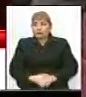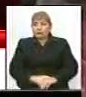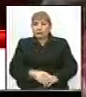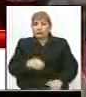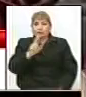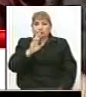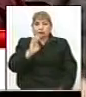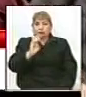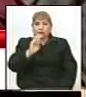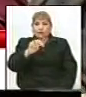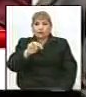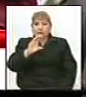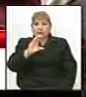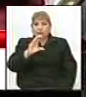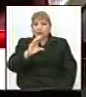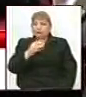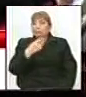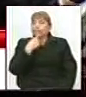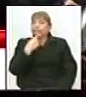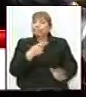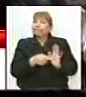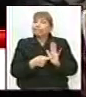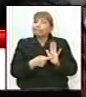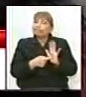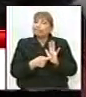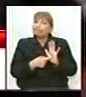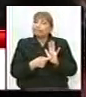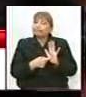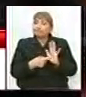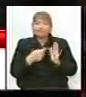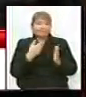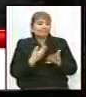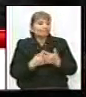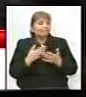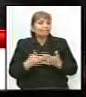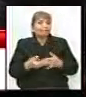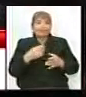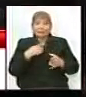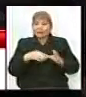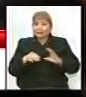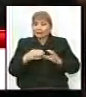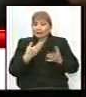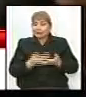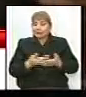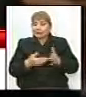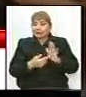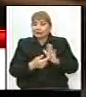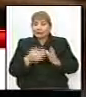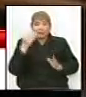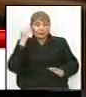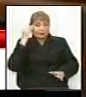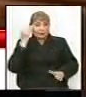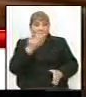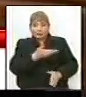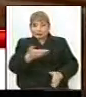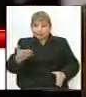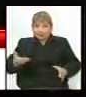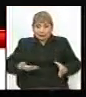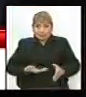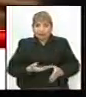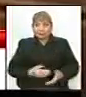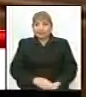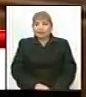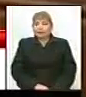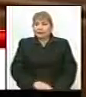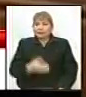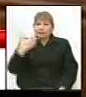RENIEC. Señalar, presidente, que este tema ya había sido, ha sido puesto conocimiento de esta comisión